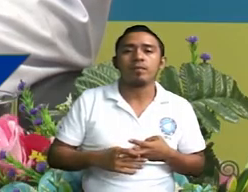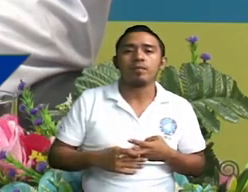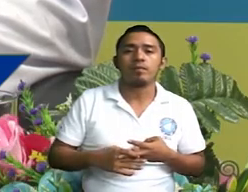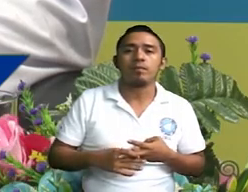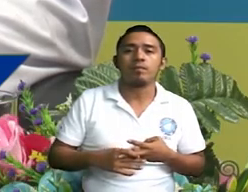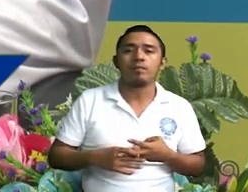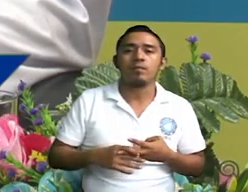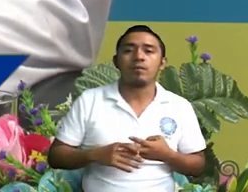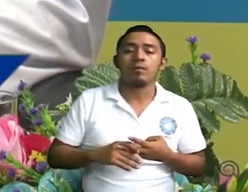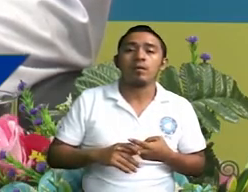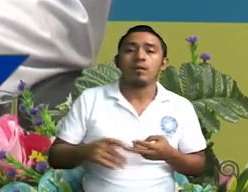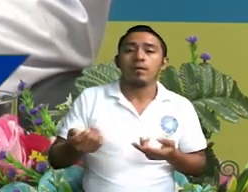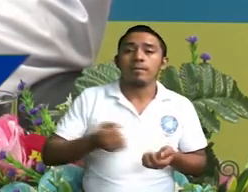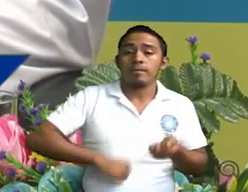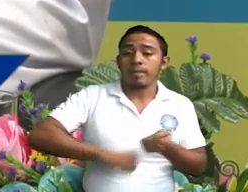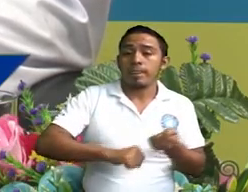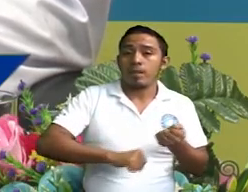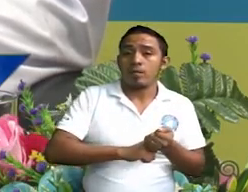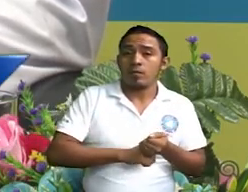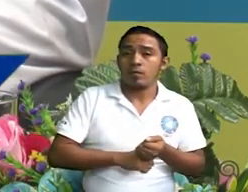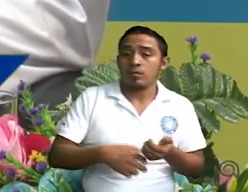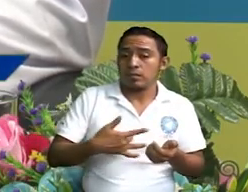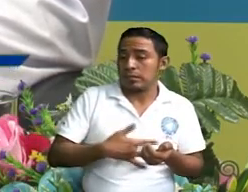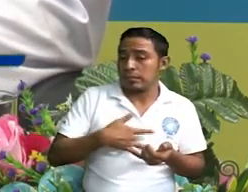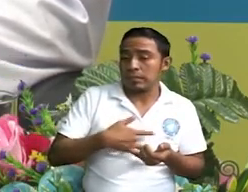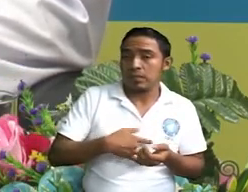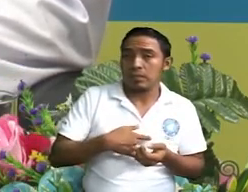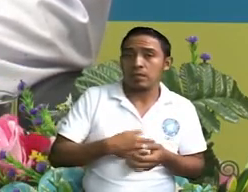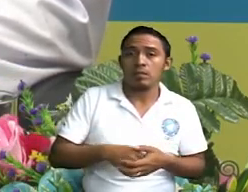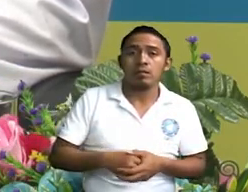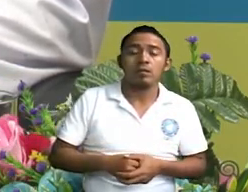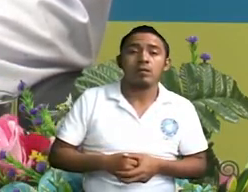Su suplemento, a veces si los requieren o son necesarios